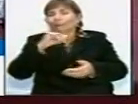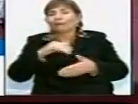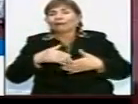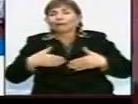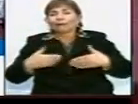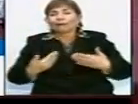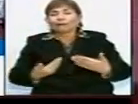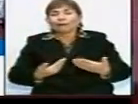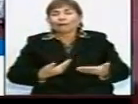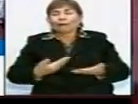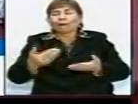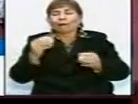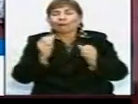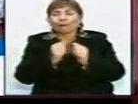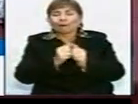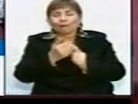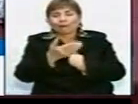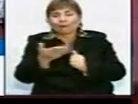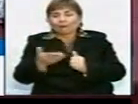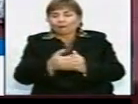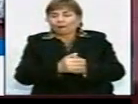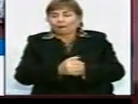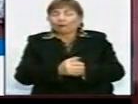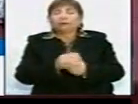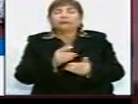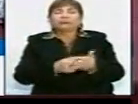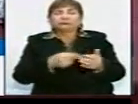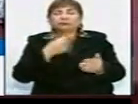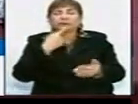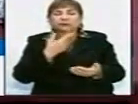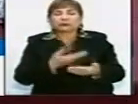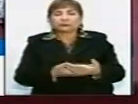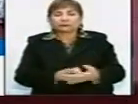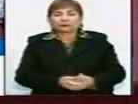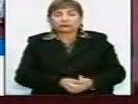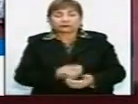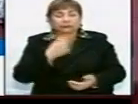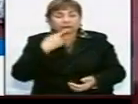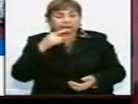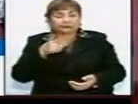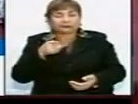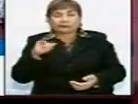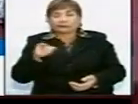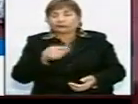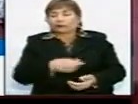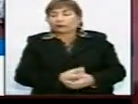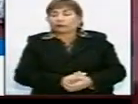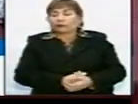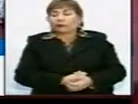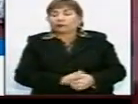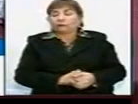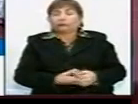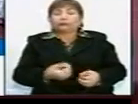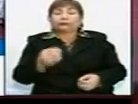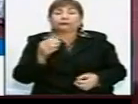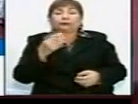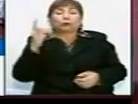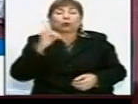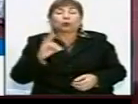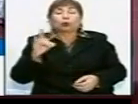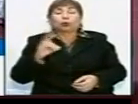responder ante estas contingencias la emergencia que sucede no dicen que está pasando esto nivel 1 de emergencia